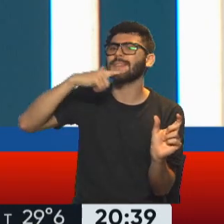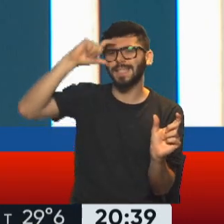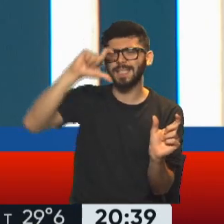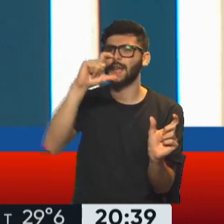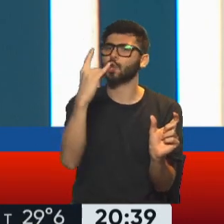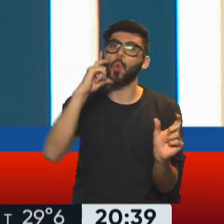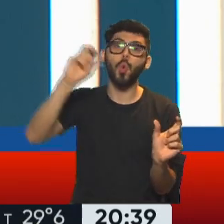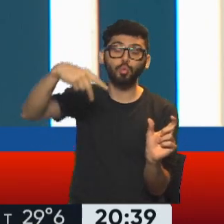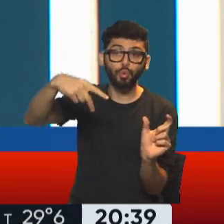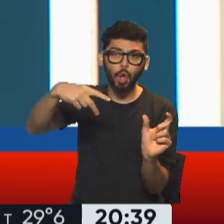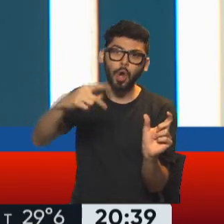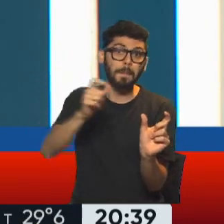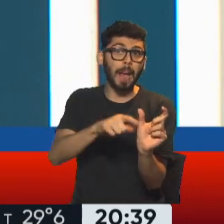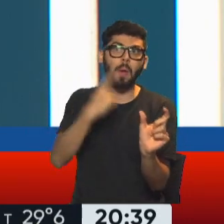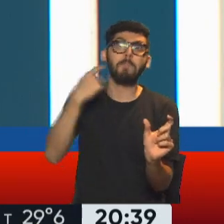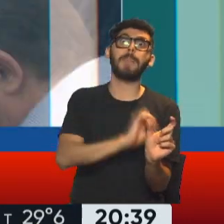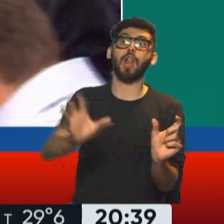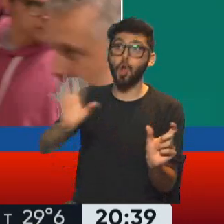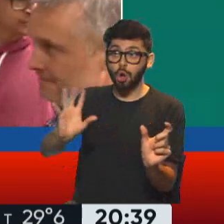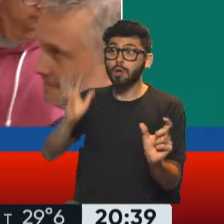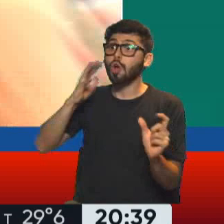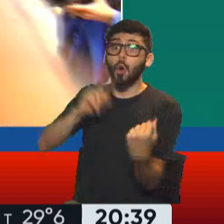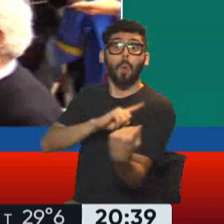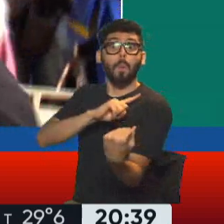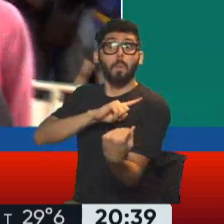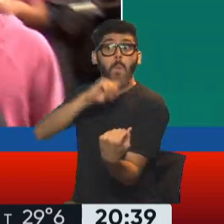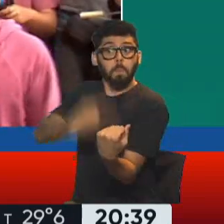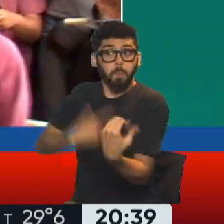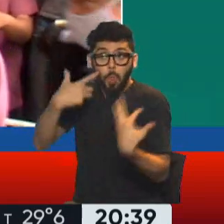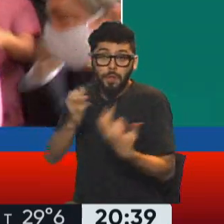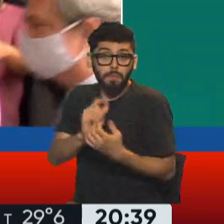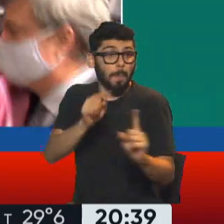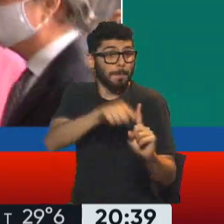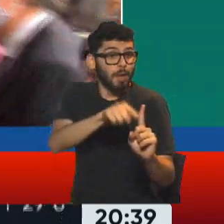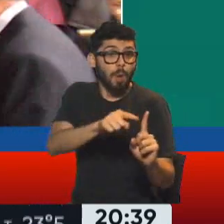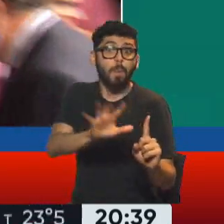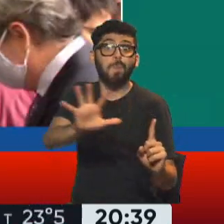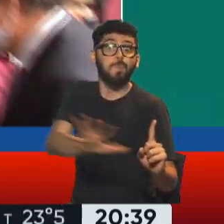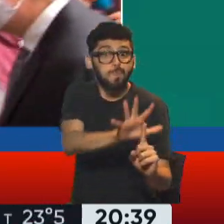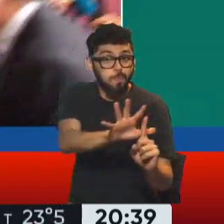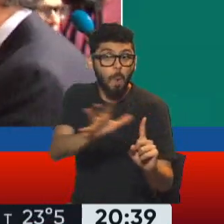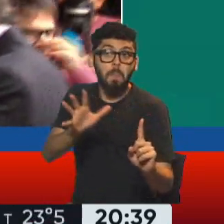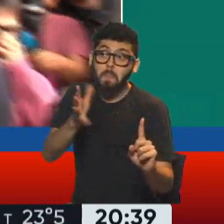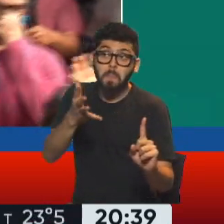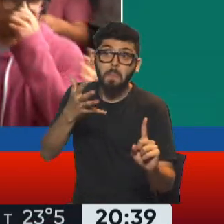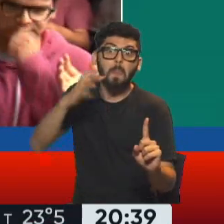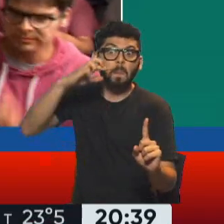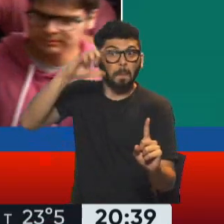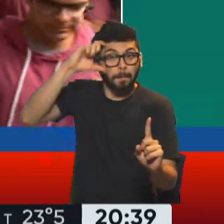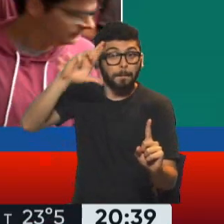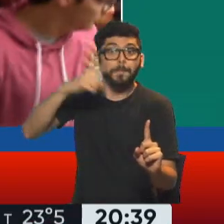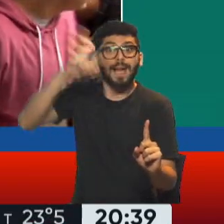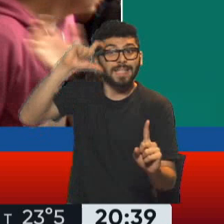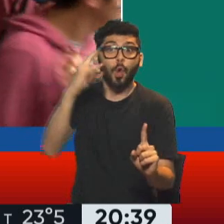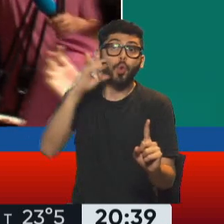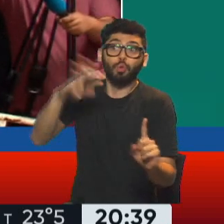Penal persigue penalmente a quien comete un delito o sobre quien se sospecha que comete un delito, de modo tal que la persecución penal está